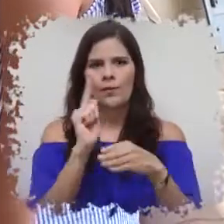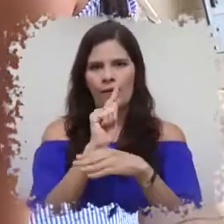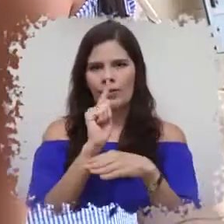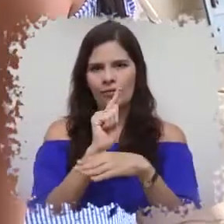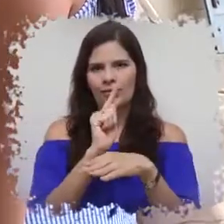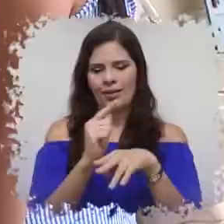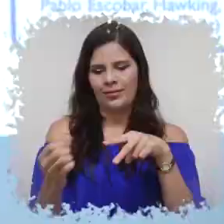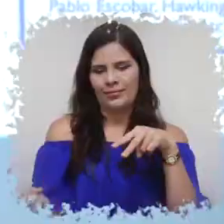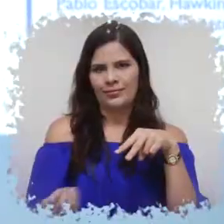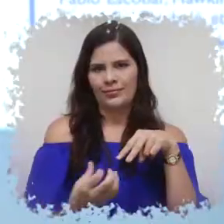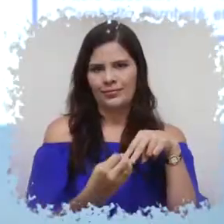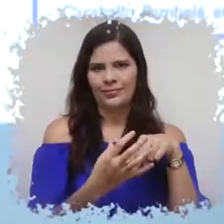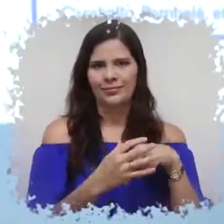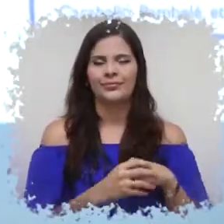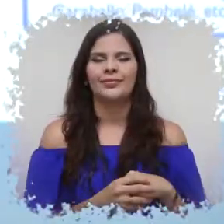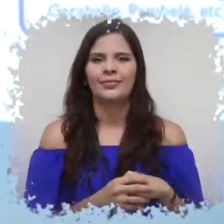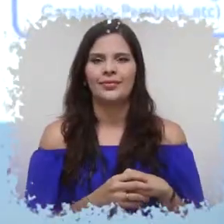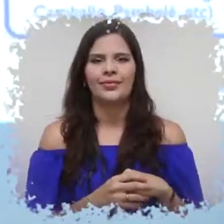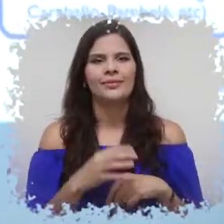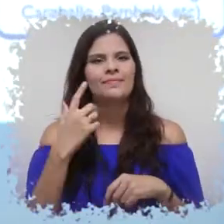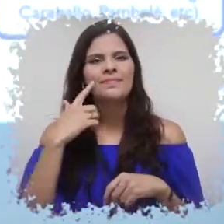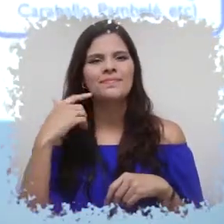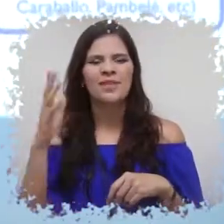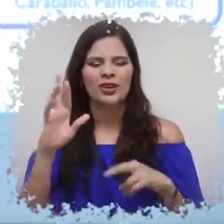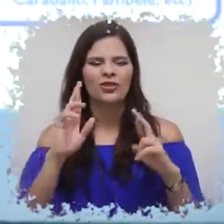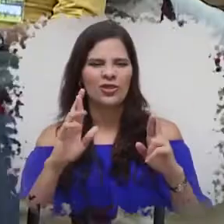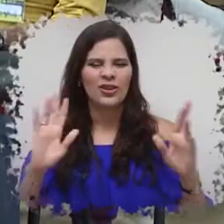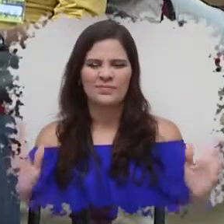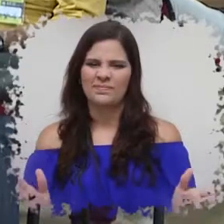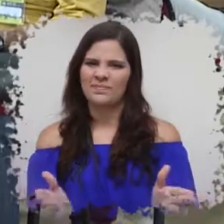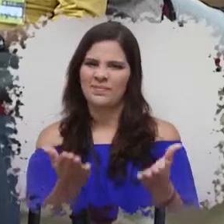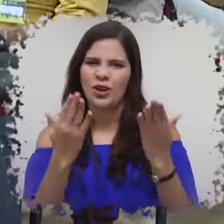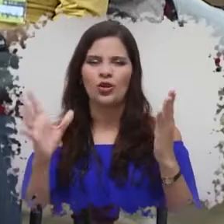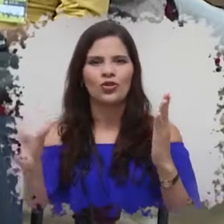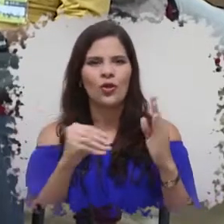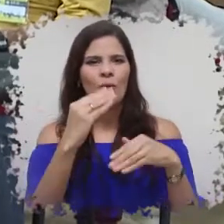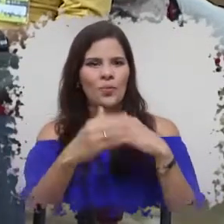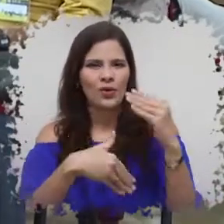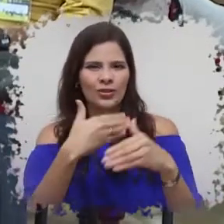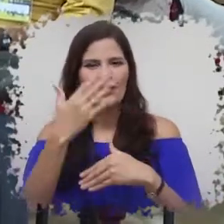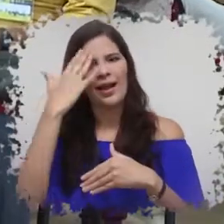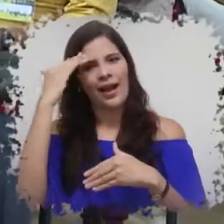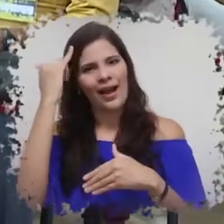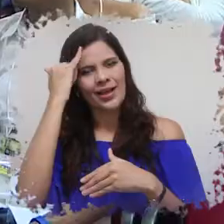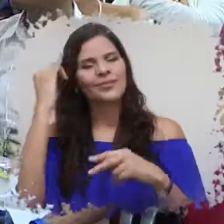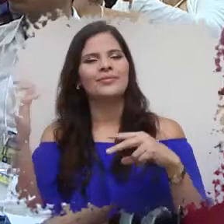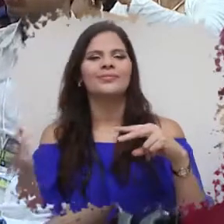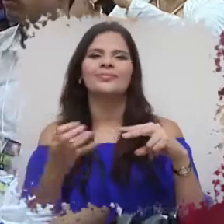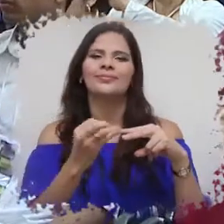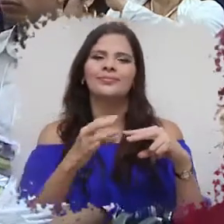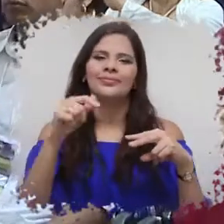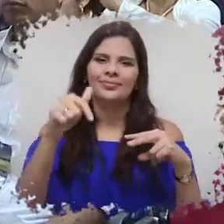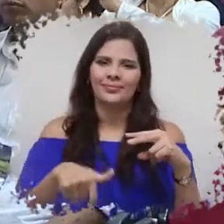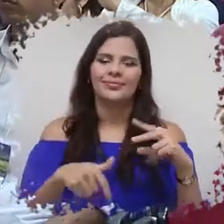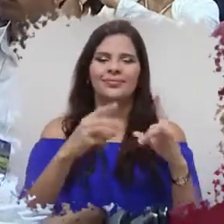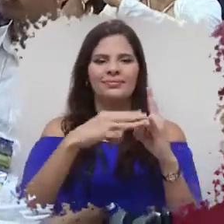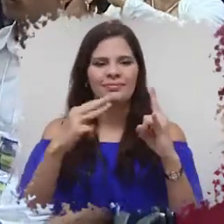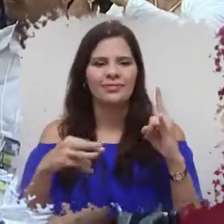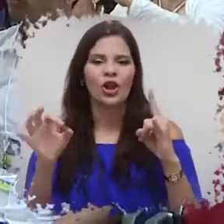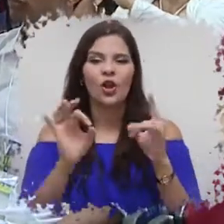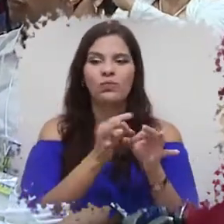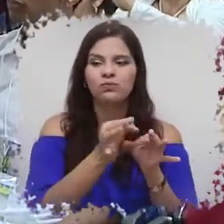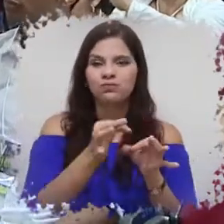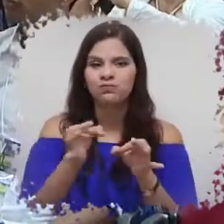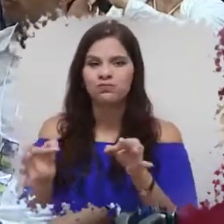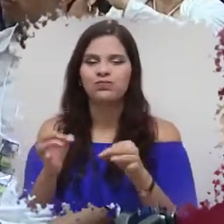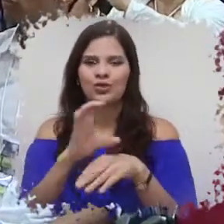experiencias significativas a través de la Facultad de Ciencias de la Educación, que redunden en el enriquecimiento de los procesos académicos